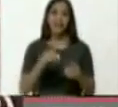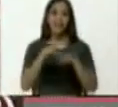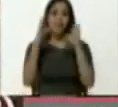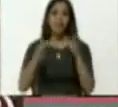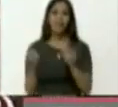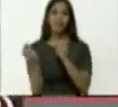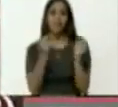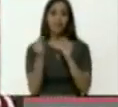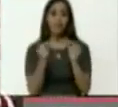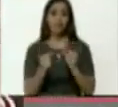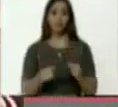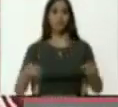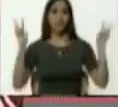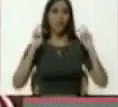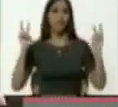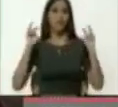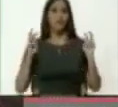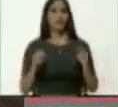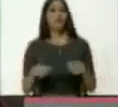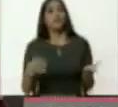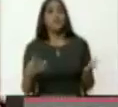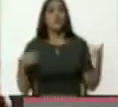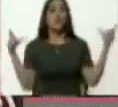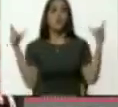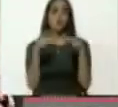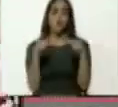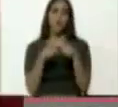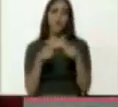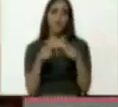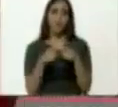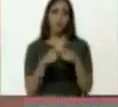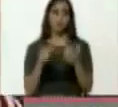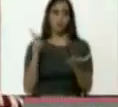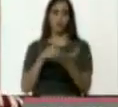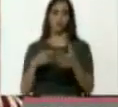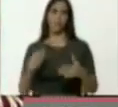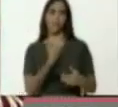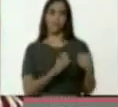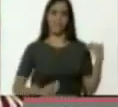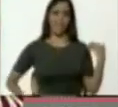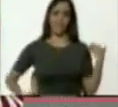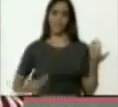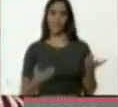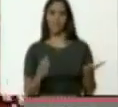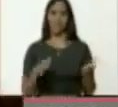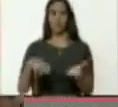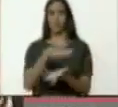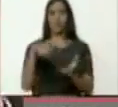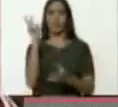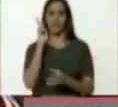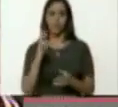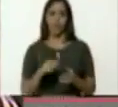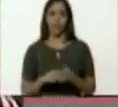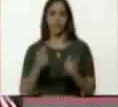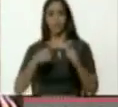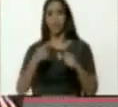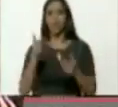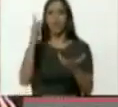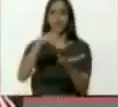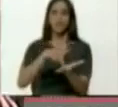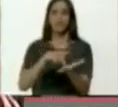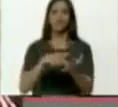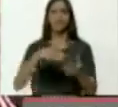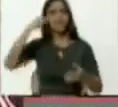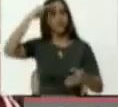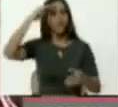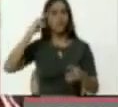negociación, supuestamente. Que es que un equipo élite llegue, se encuentra al presidente y se forma el parampampán aquí en Venezuela. Y después intervienen